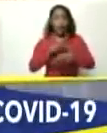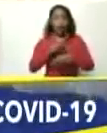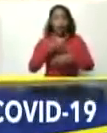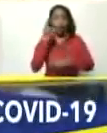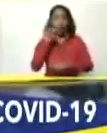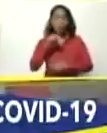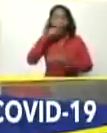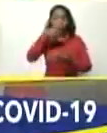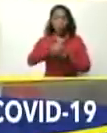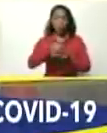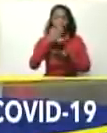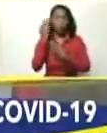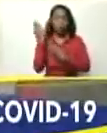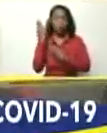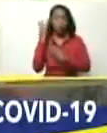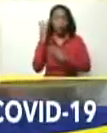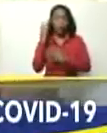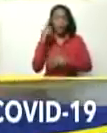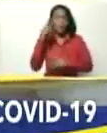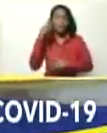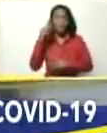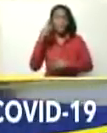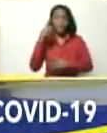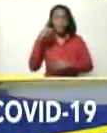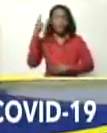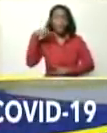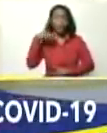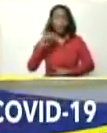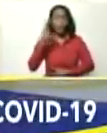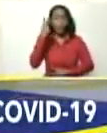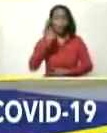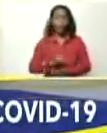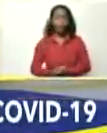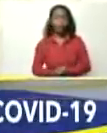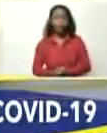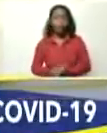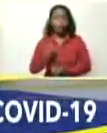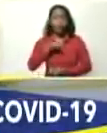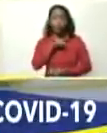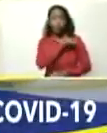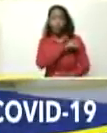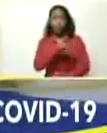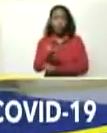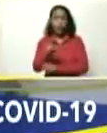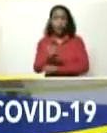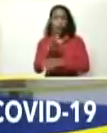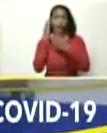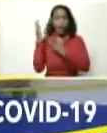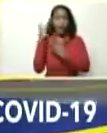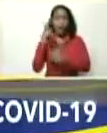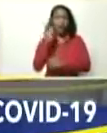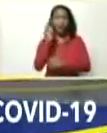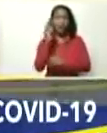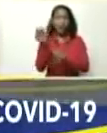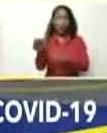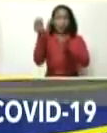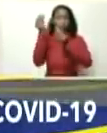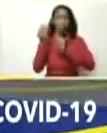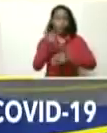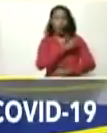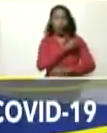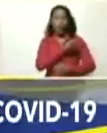también Pedro Camejo, el Negro Primero. Aquí estamos cumpliendo con la tarea encomendada que le